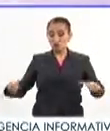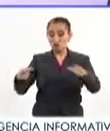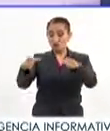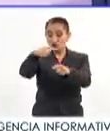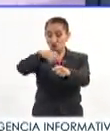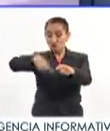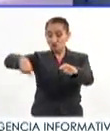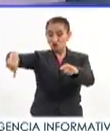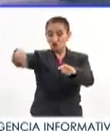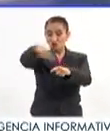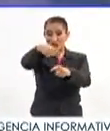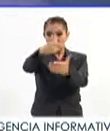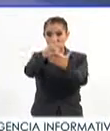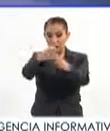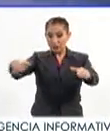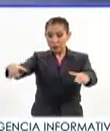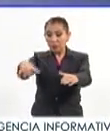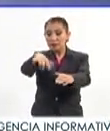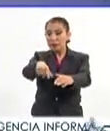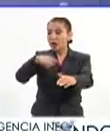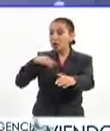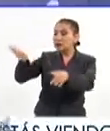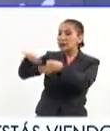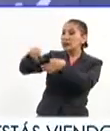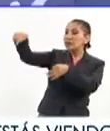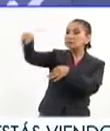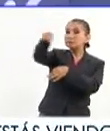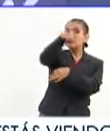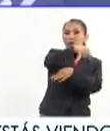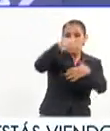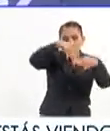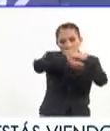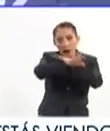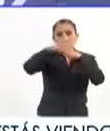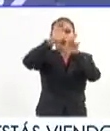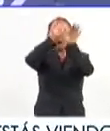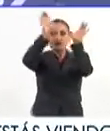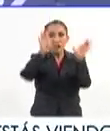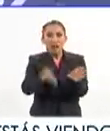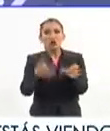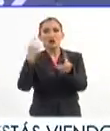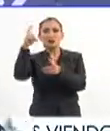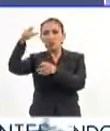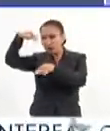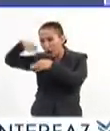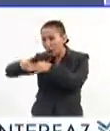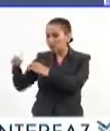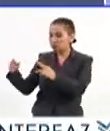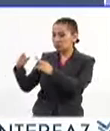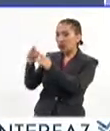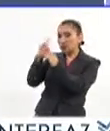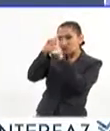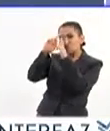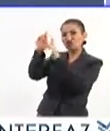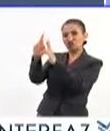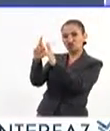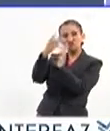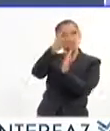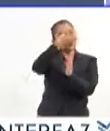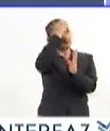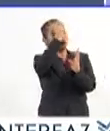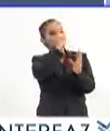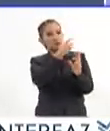del contexto urbano, pero también en las inmediaciones, dentro de cuevas, cerros y manantiales, en los cuales van a reproducir los rituales que se